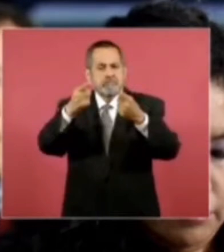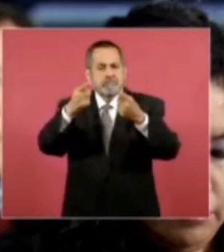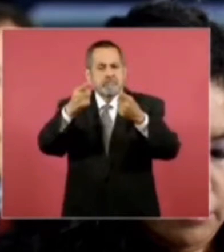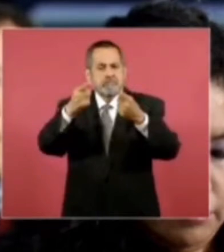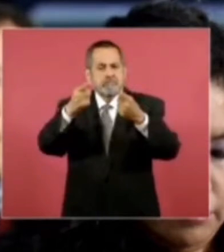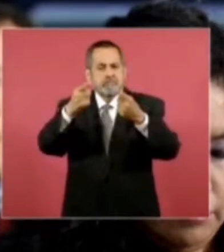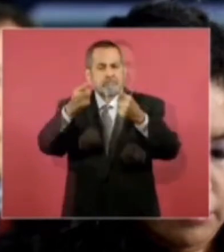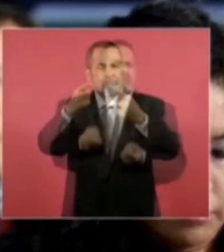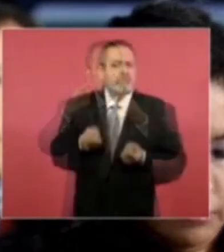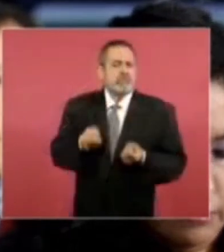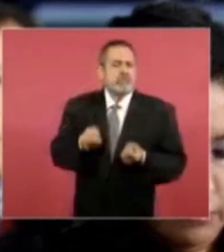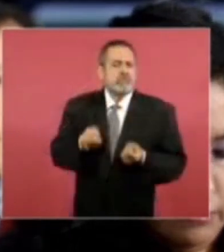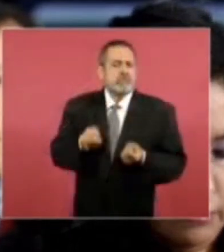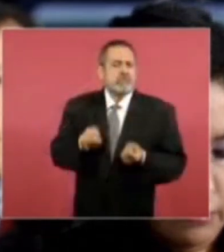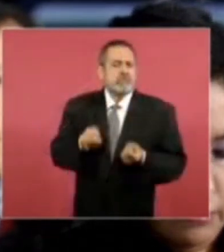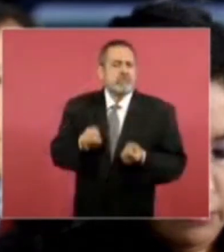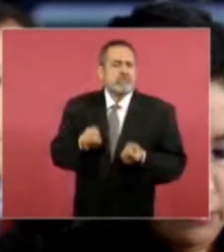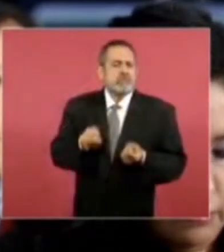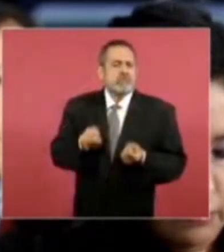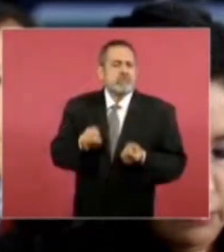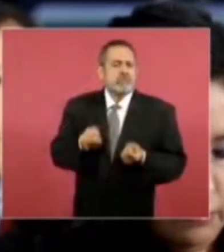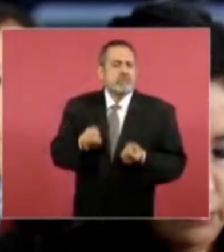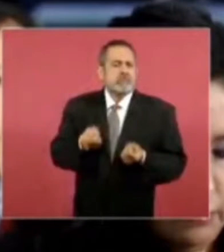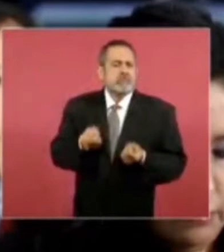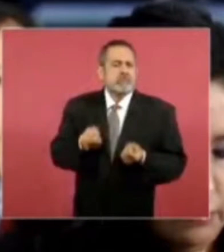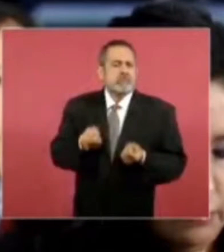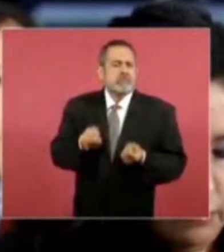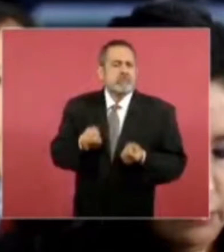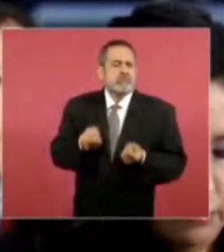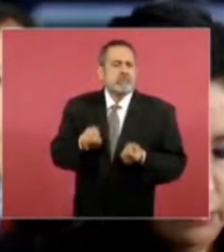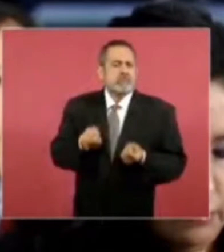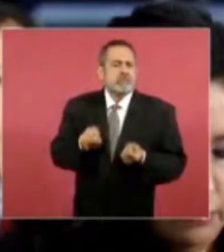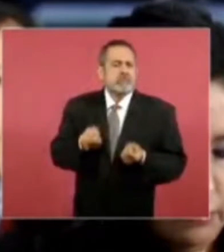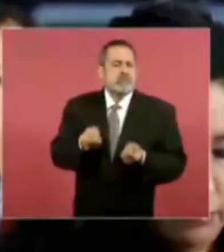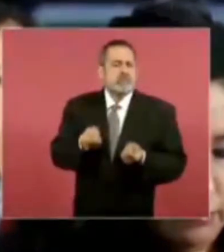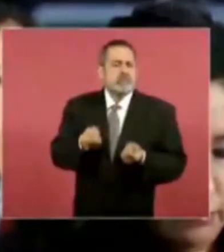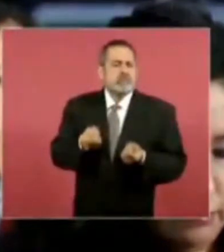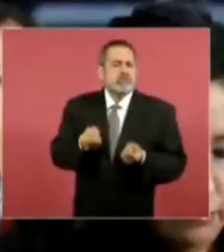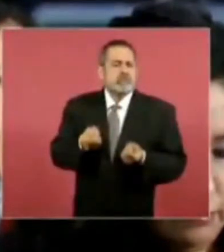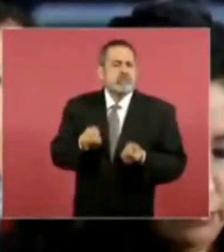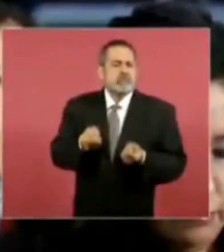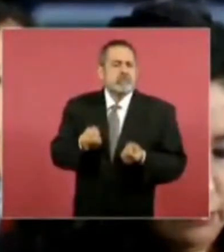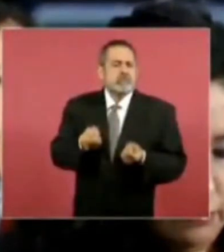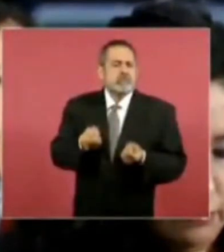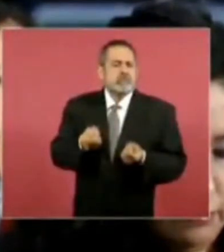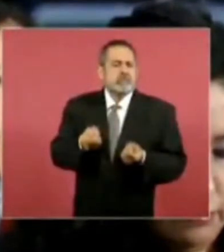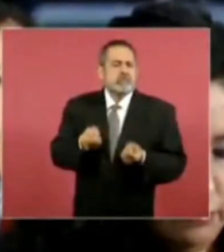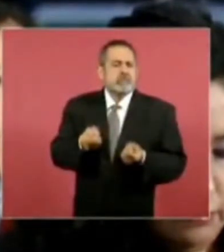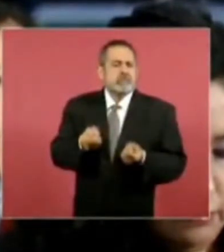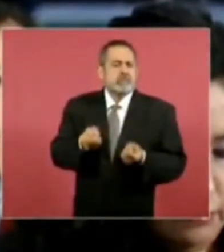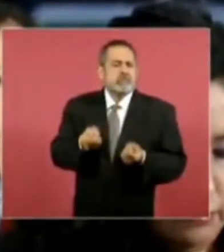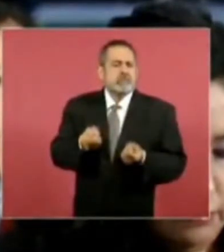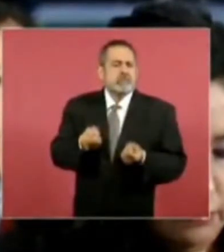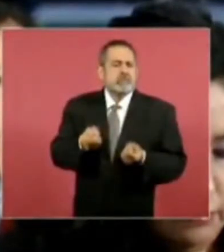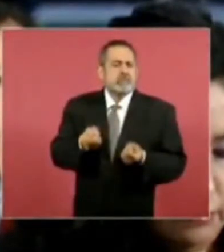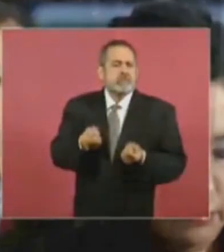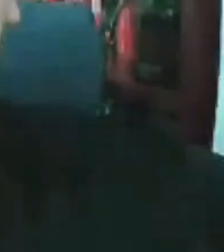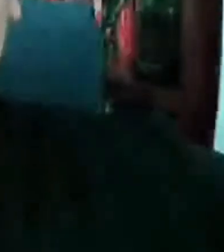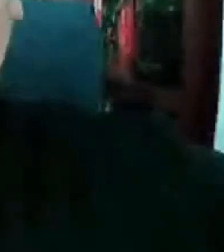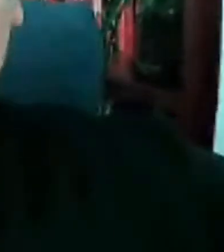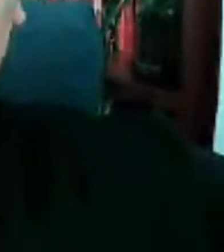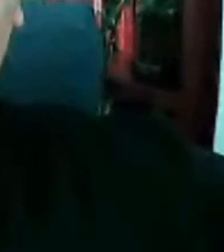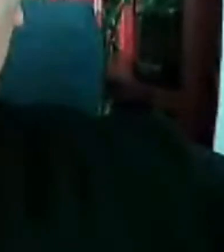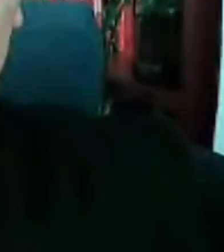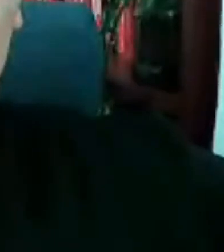y criminalizan la labor de periodistas. Perdóname, maestro, pero no nos vayan a acusar de algo.